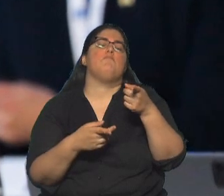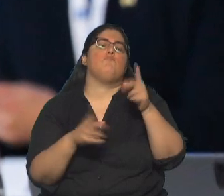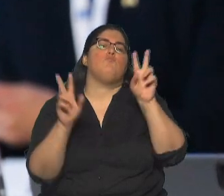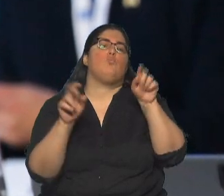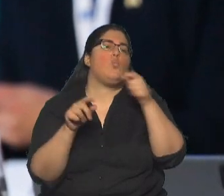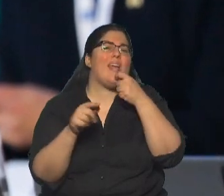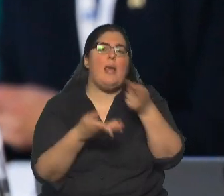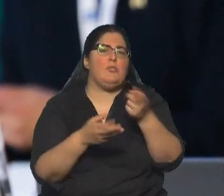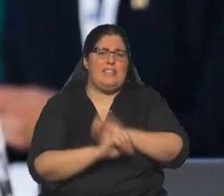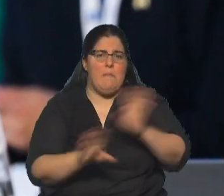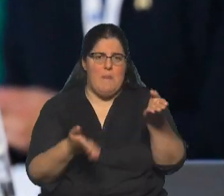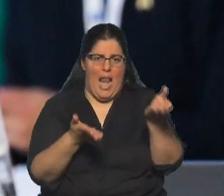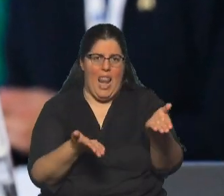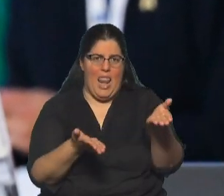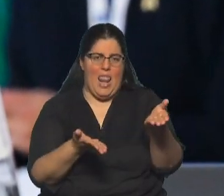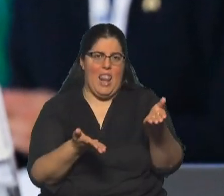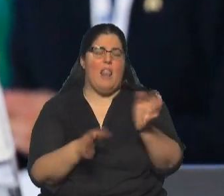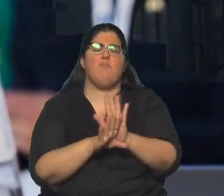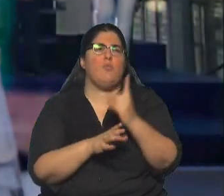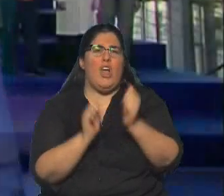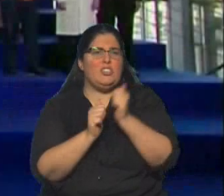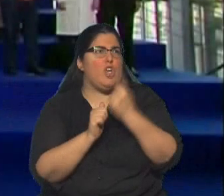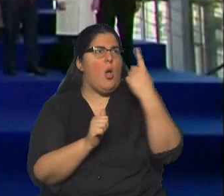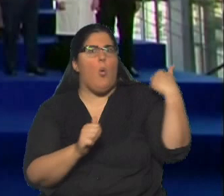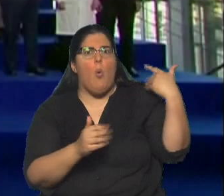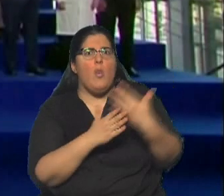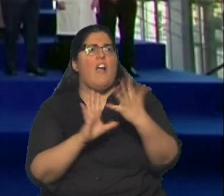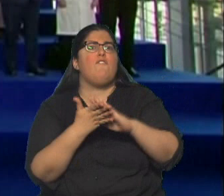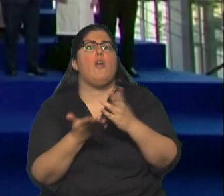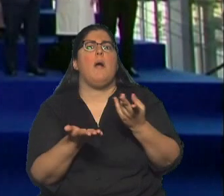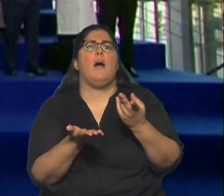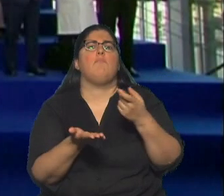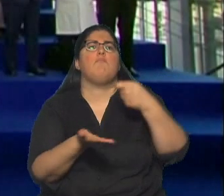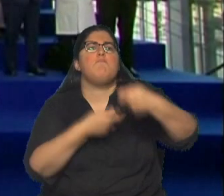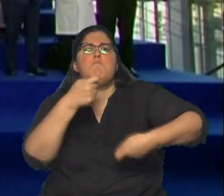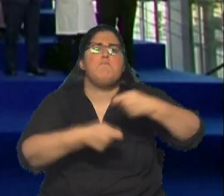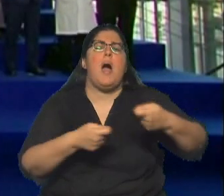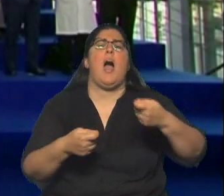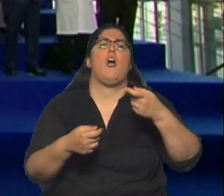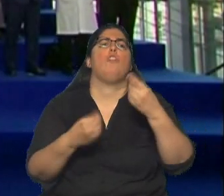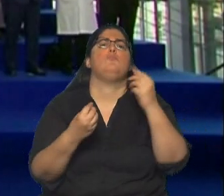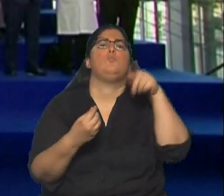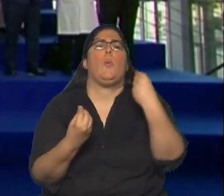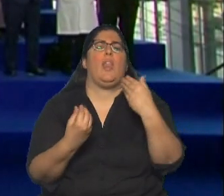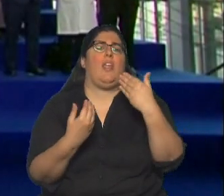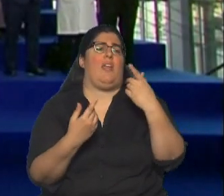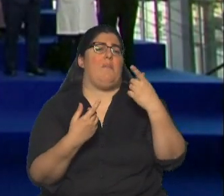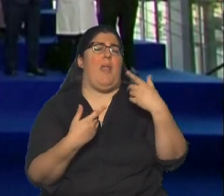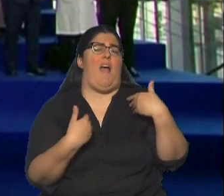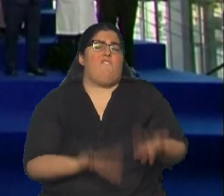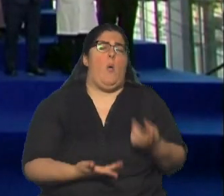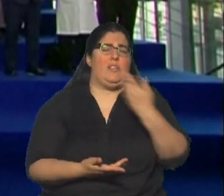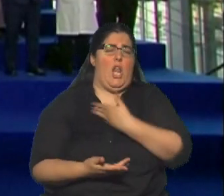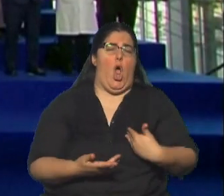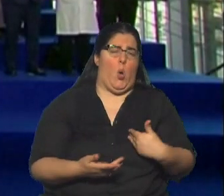única en la historia por su monto y por sus condiciones de repago aprobada para favorecer a un gobierno en la coyuntura acaba